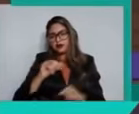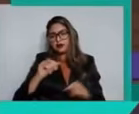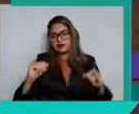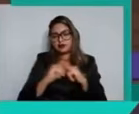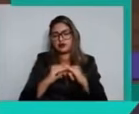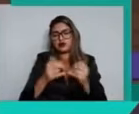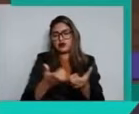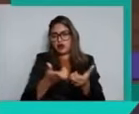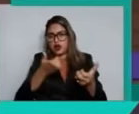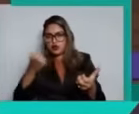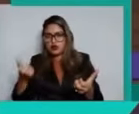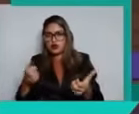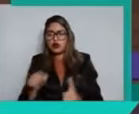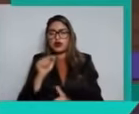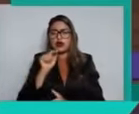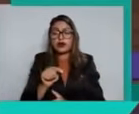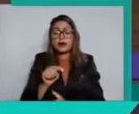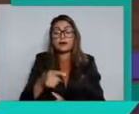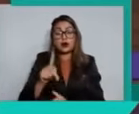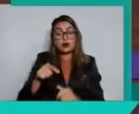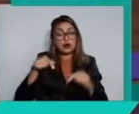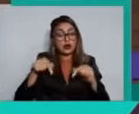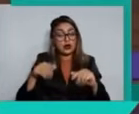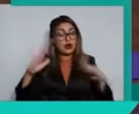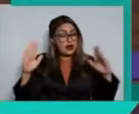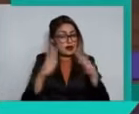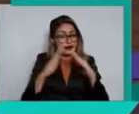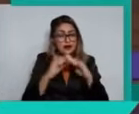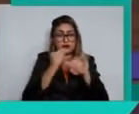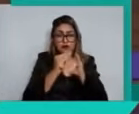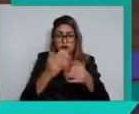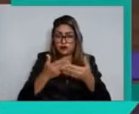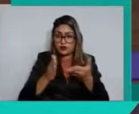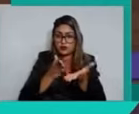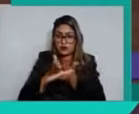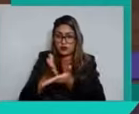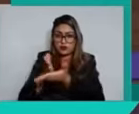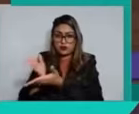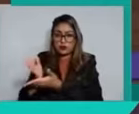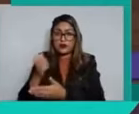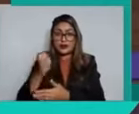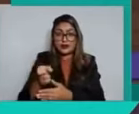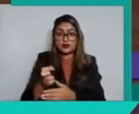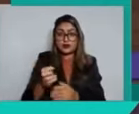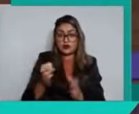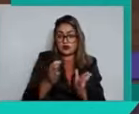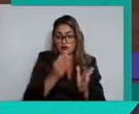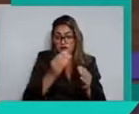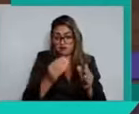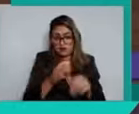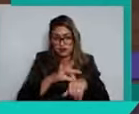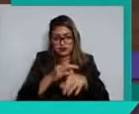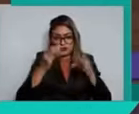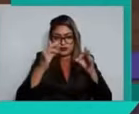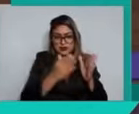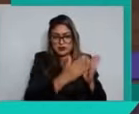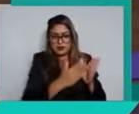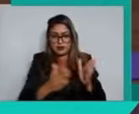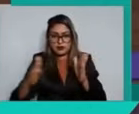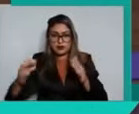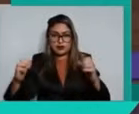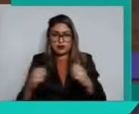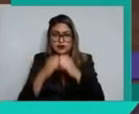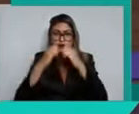la Casa de la Transparencia, vive un momento extraordinario. El próximo 31 de